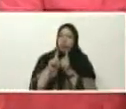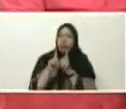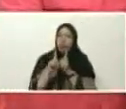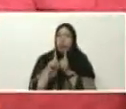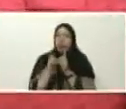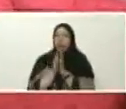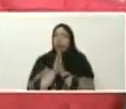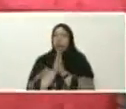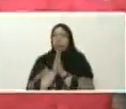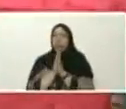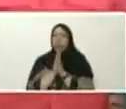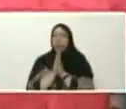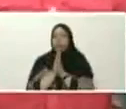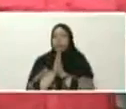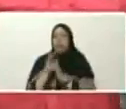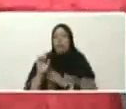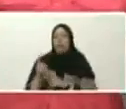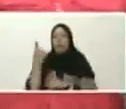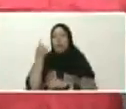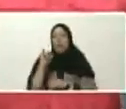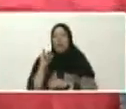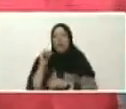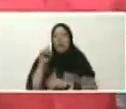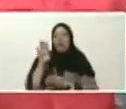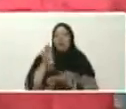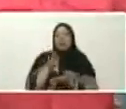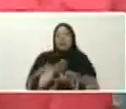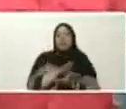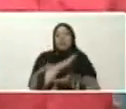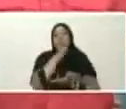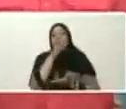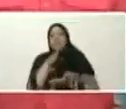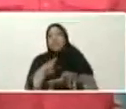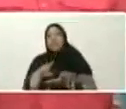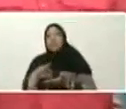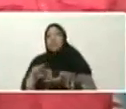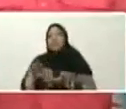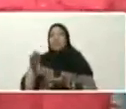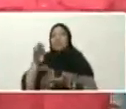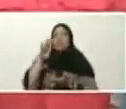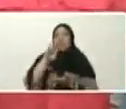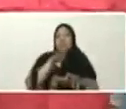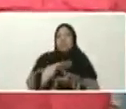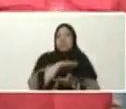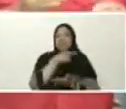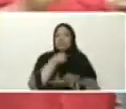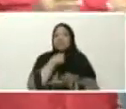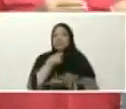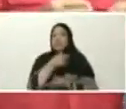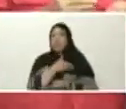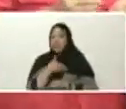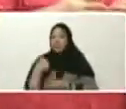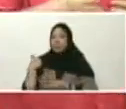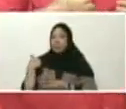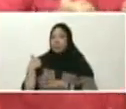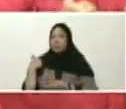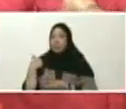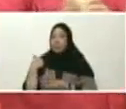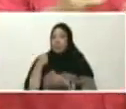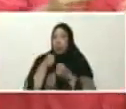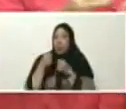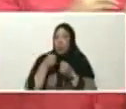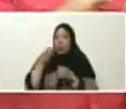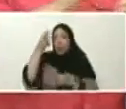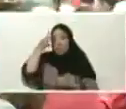Bueno, Pedro Infante, lo primero que tienes que es cantar. una ranchera.